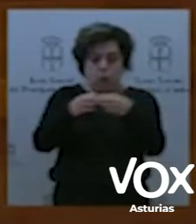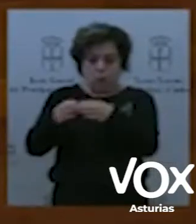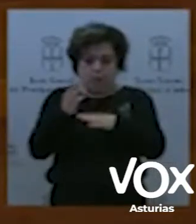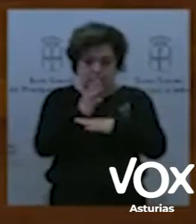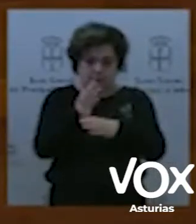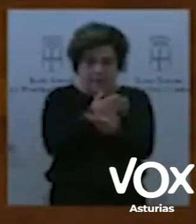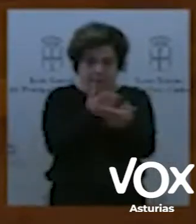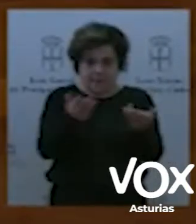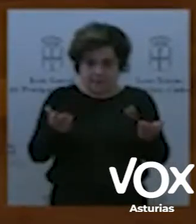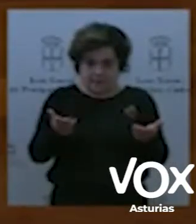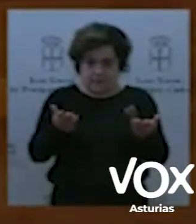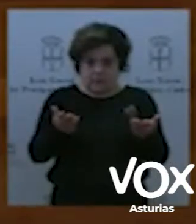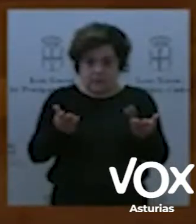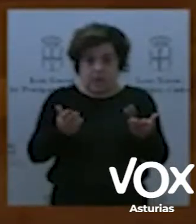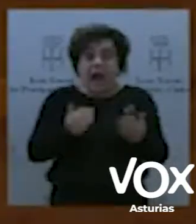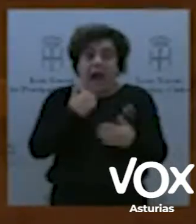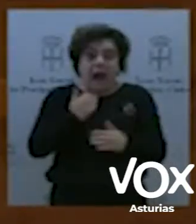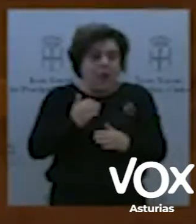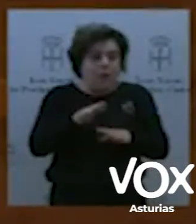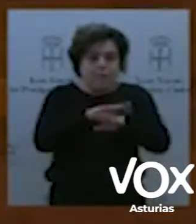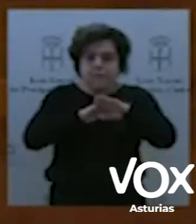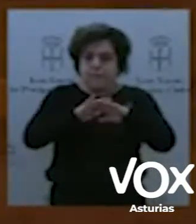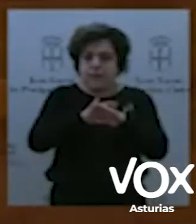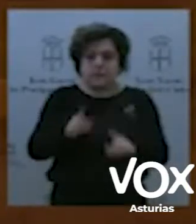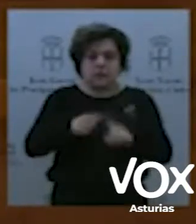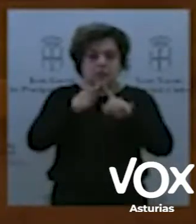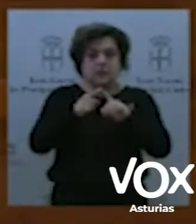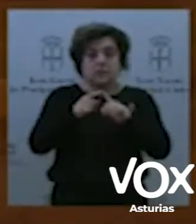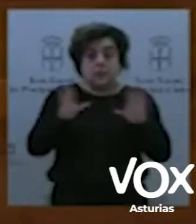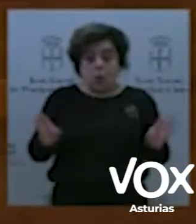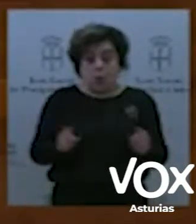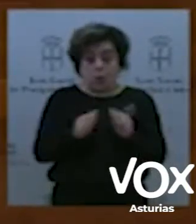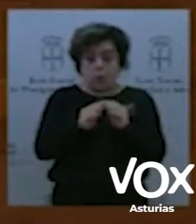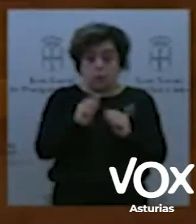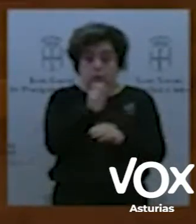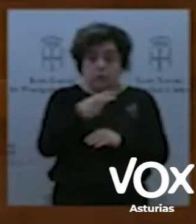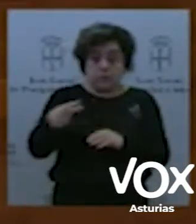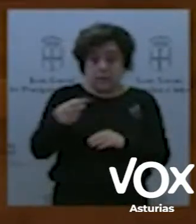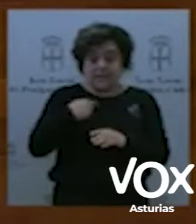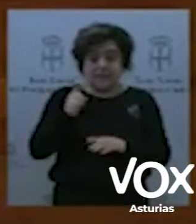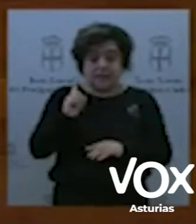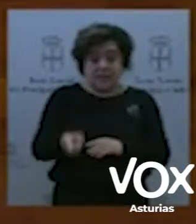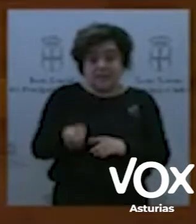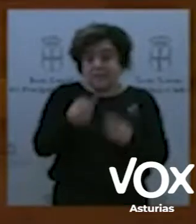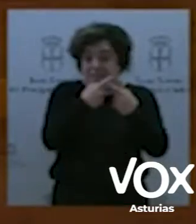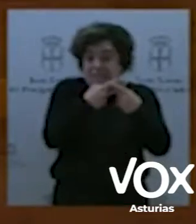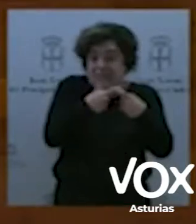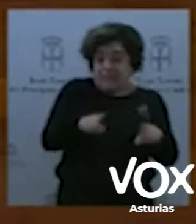determinante para que nuestras conclusiones a este dictamen sean distintas a las de todos los demás.